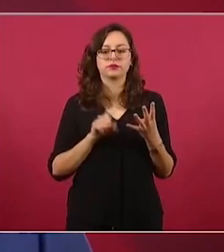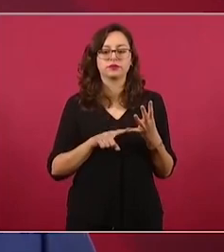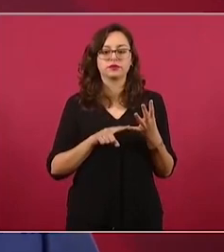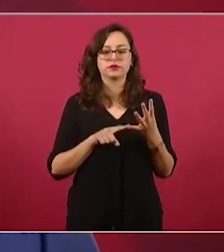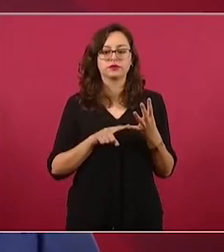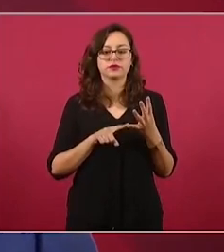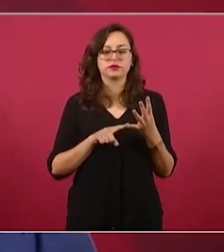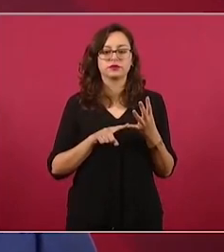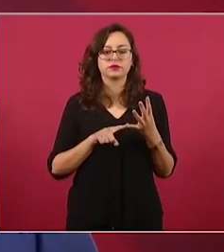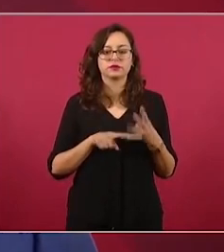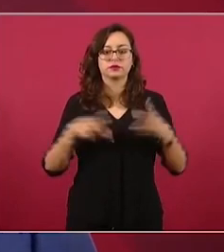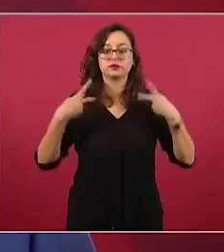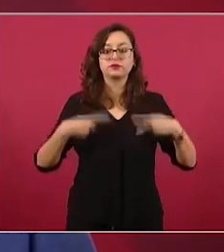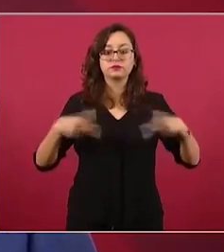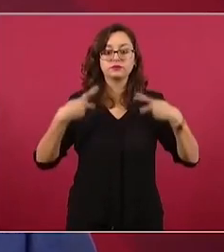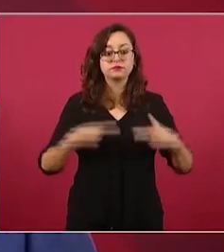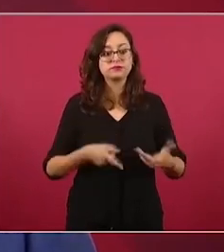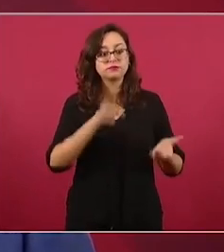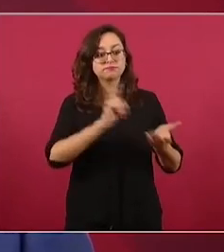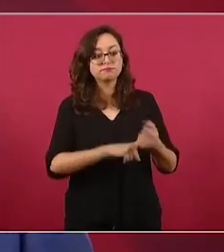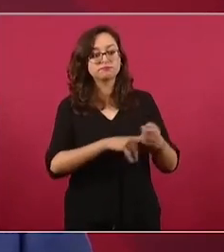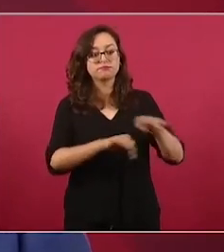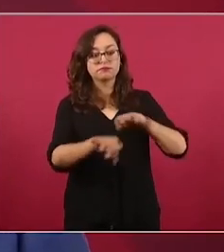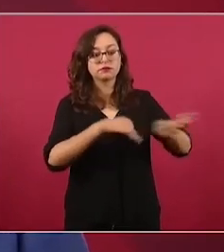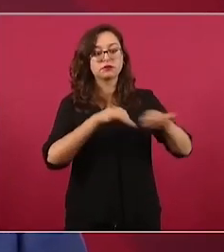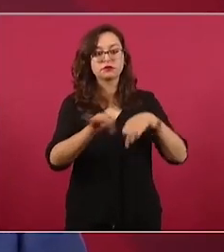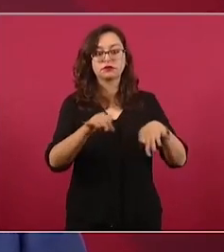es que no se despida